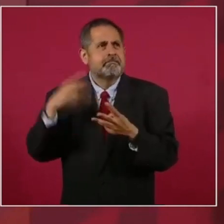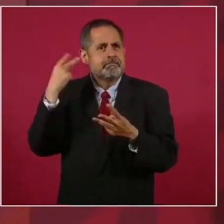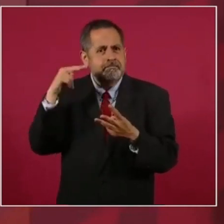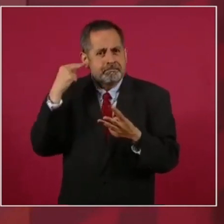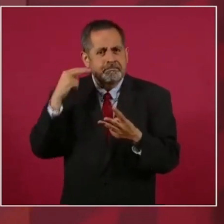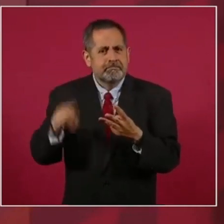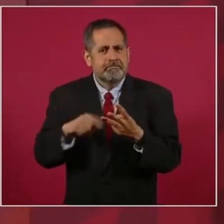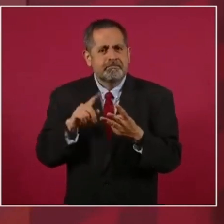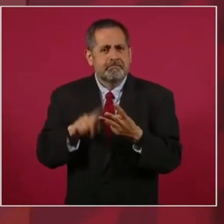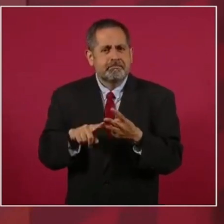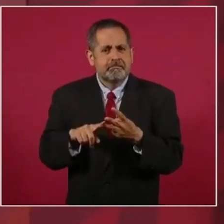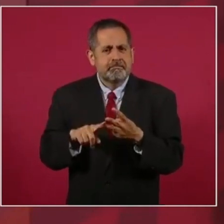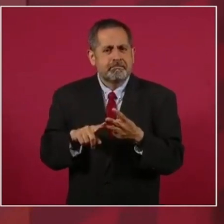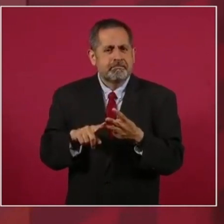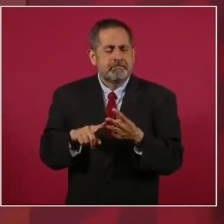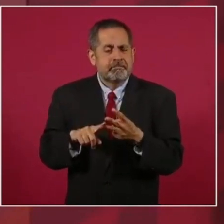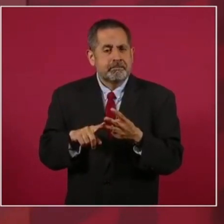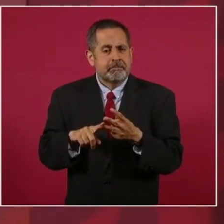Veracruz,